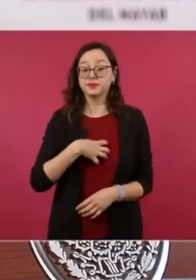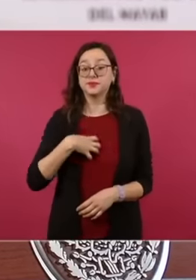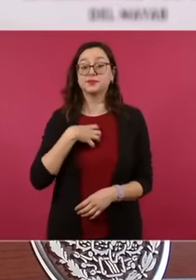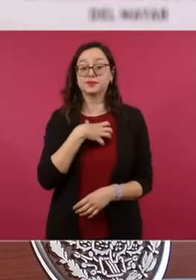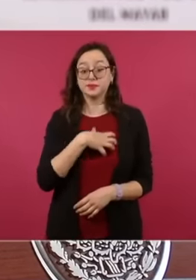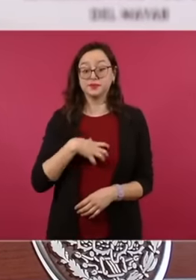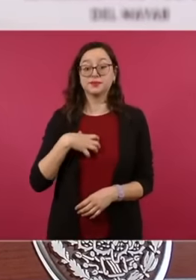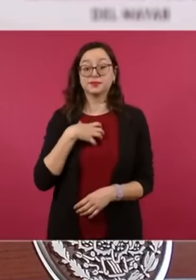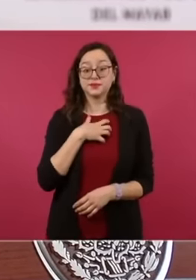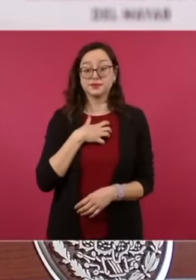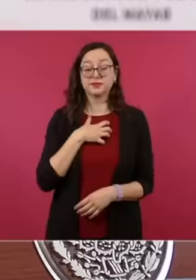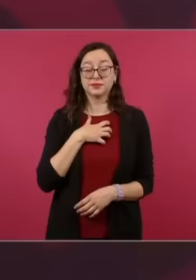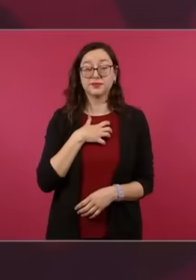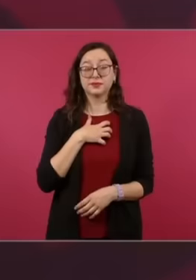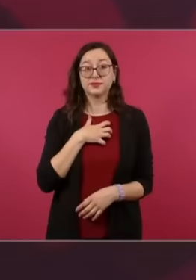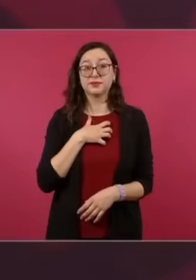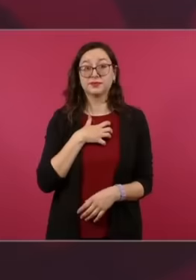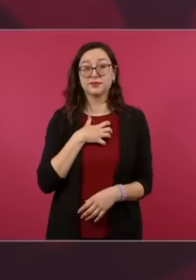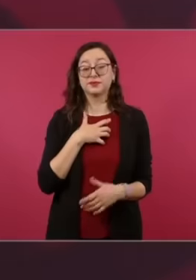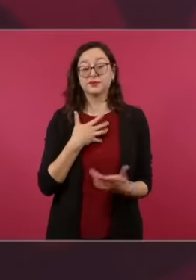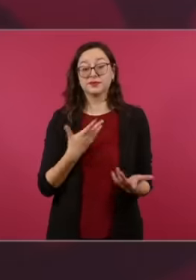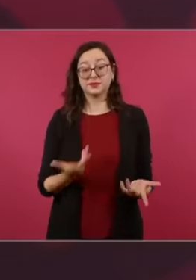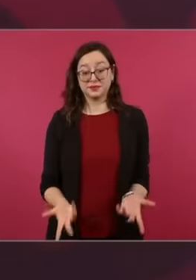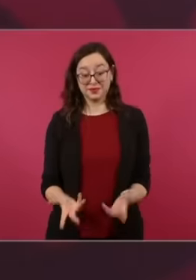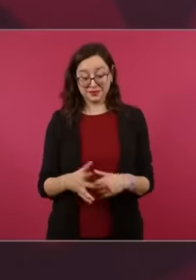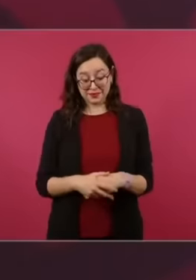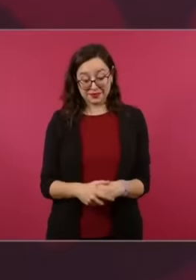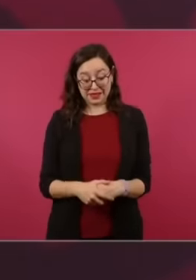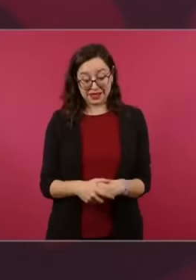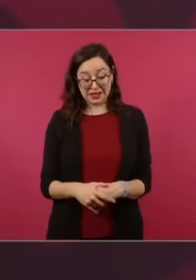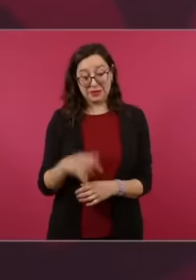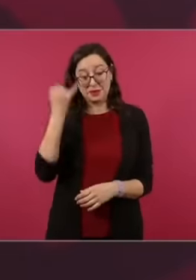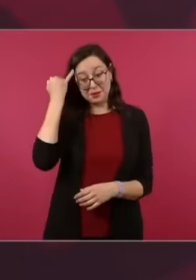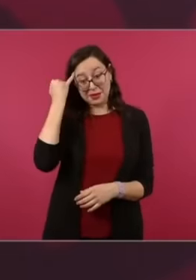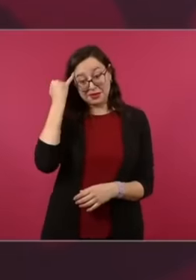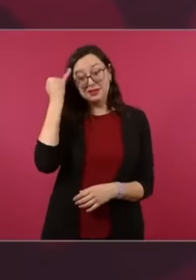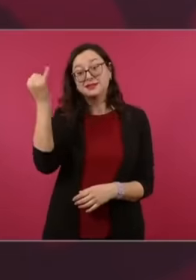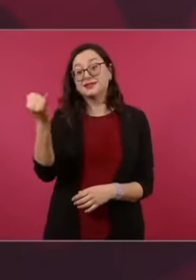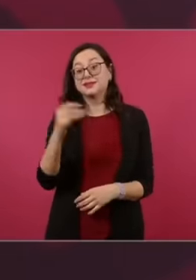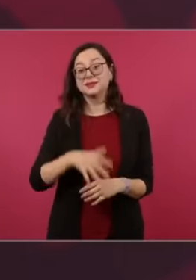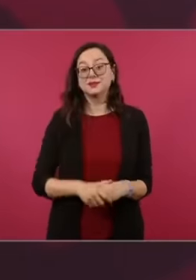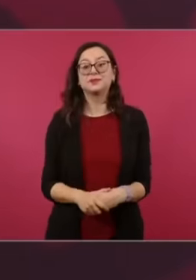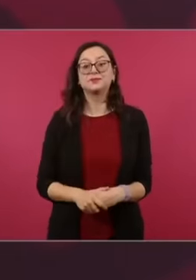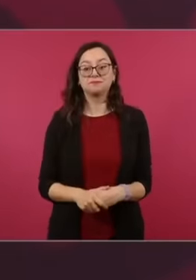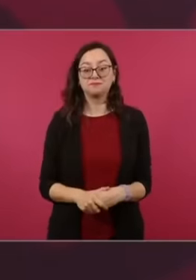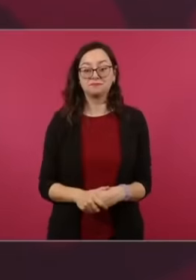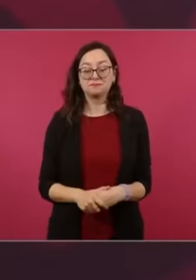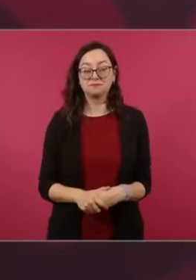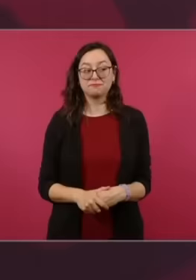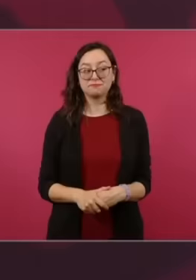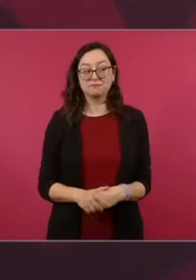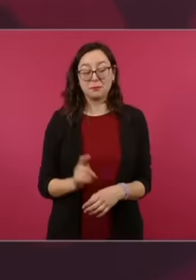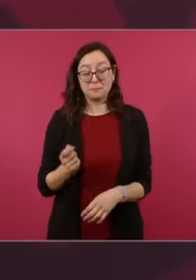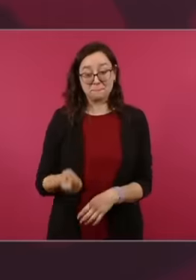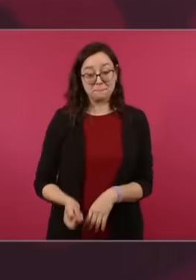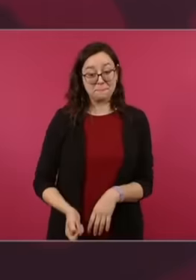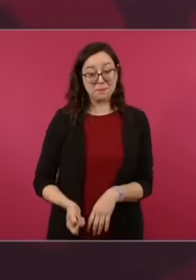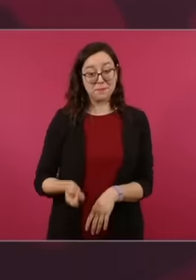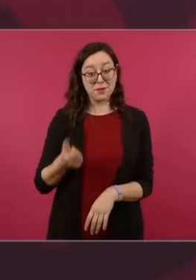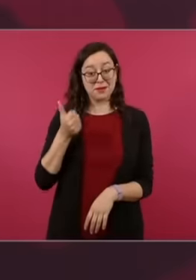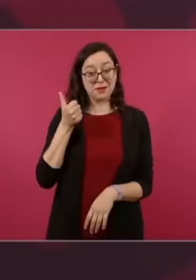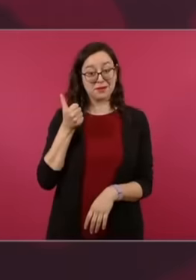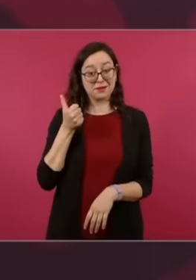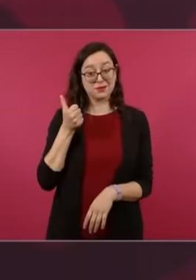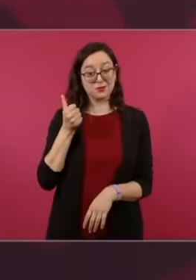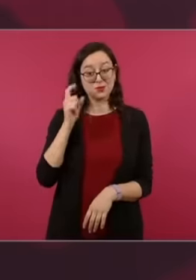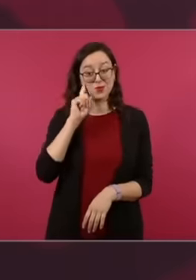lo que significa entregar la presidencia a una mujer luego de